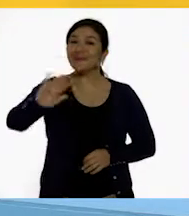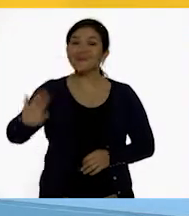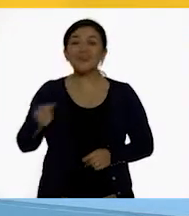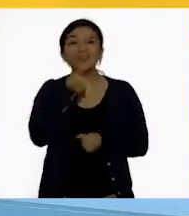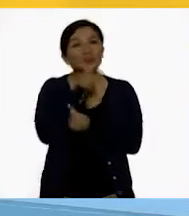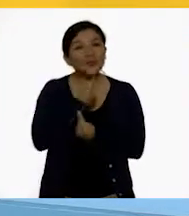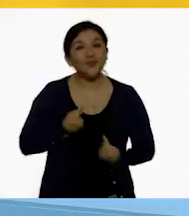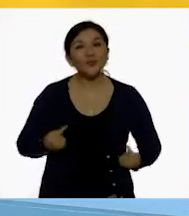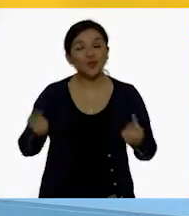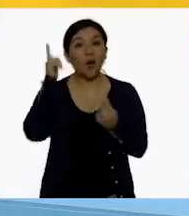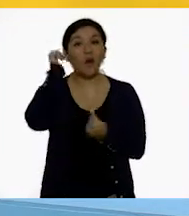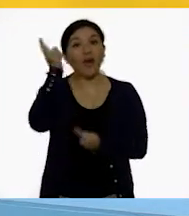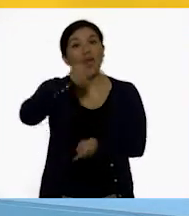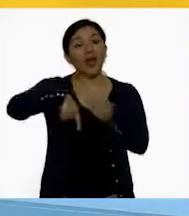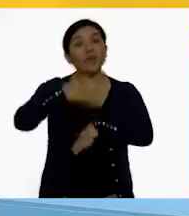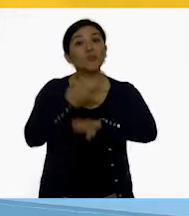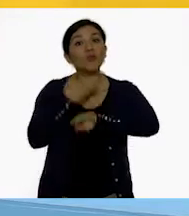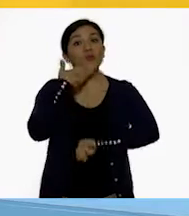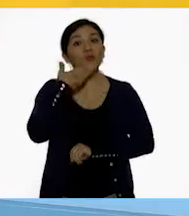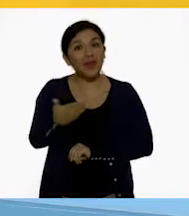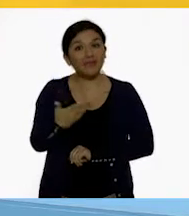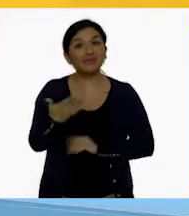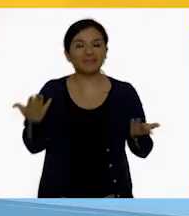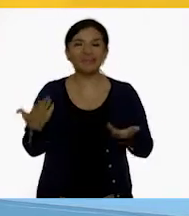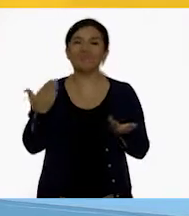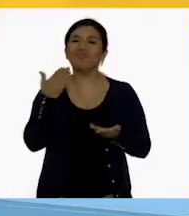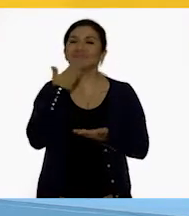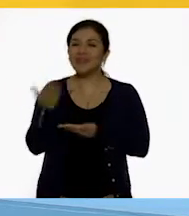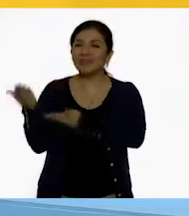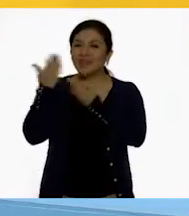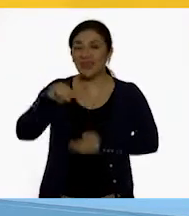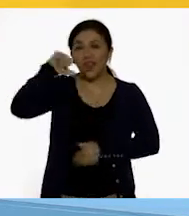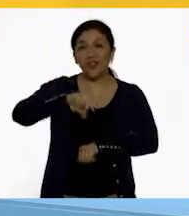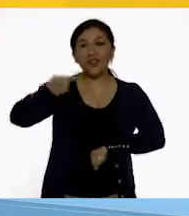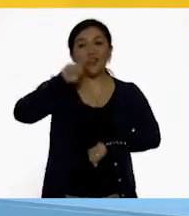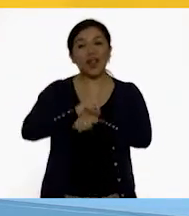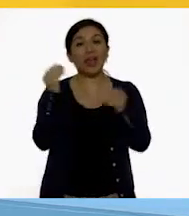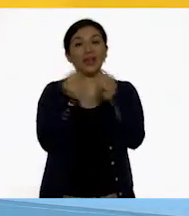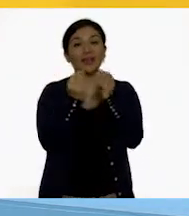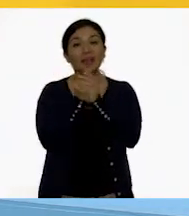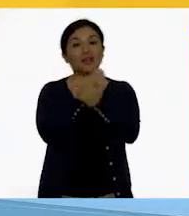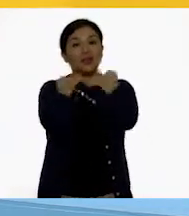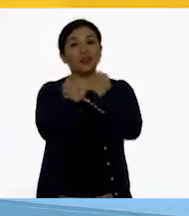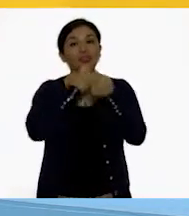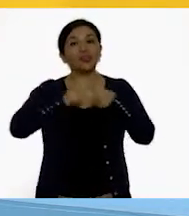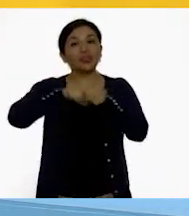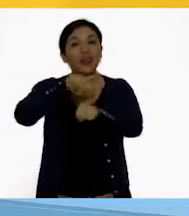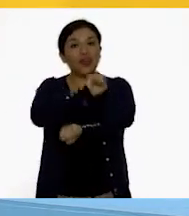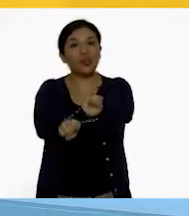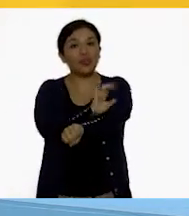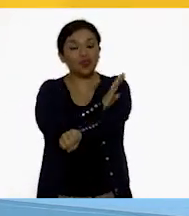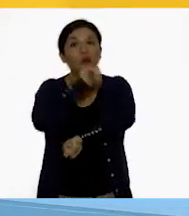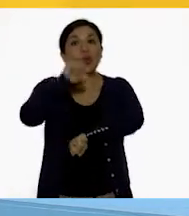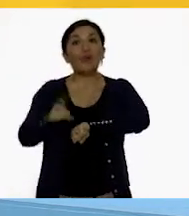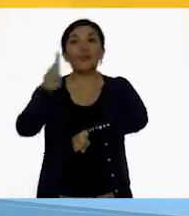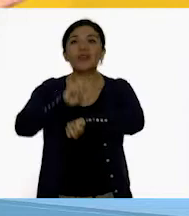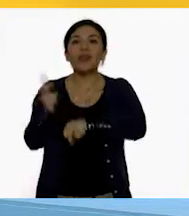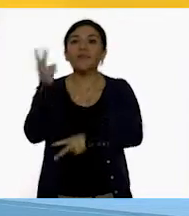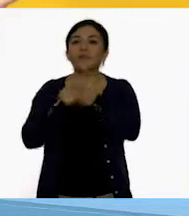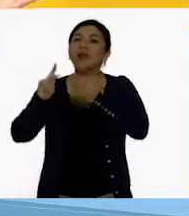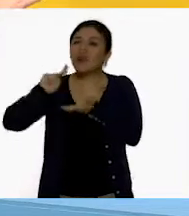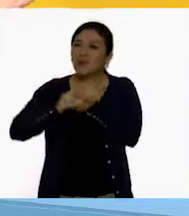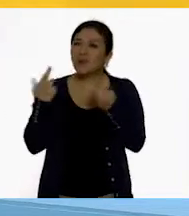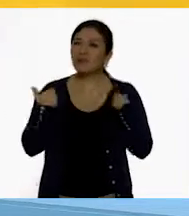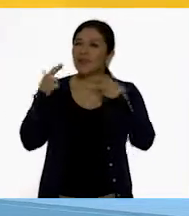Niñas y niños, espero que se encuentren muy bien. Le damos la bienvenida a su clase de educación socioemocional. Hoy nos acompañan nuevamente la